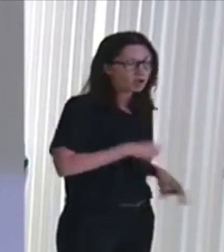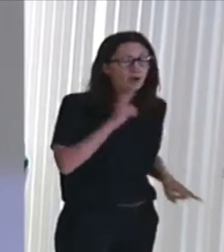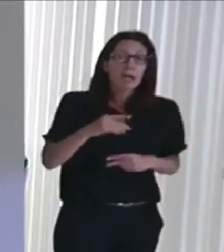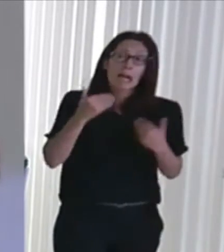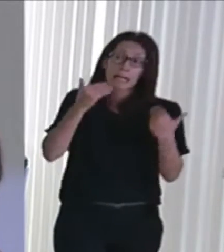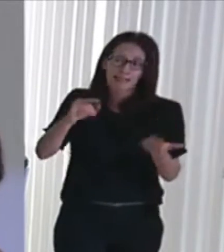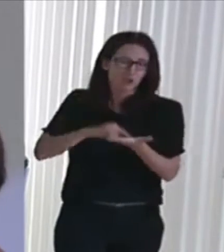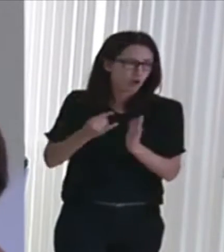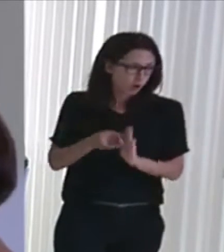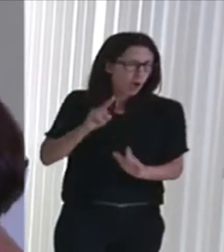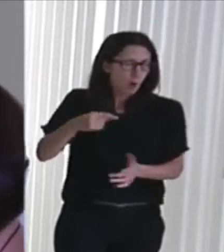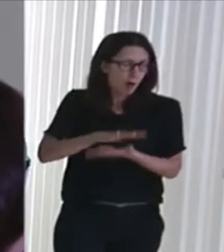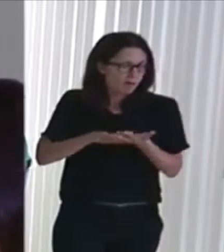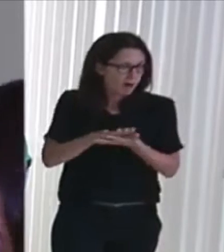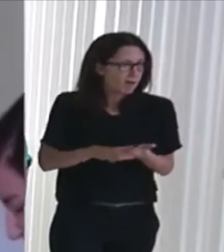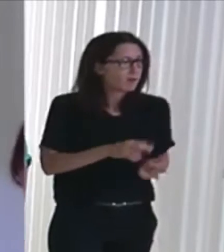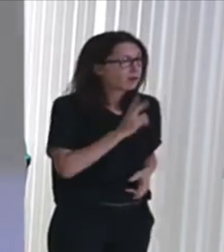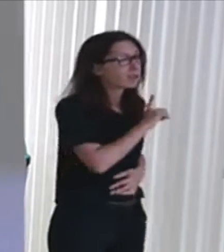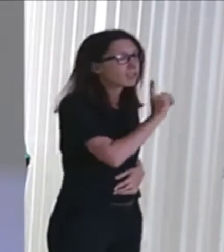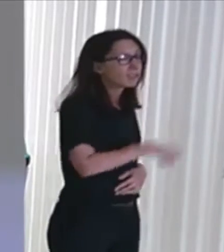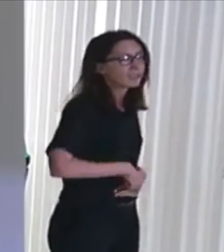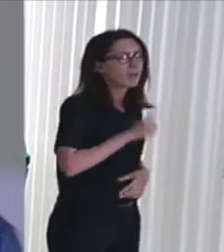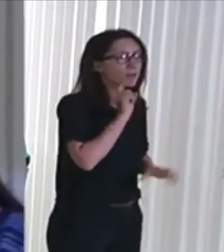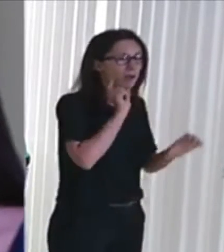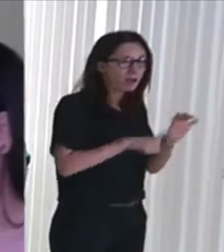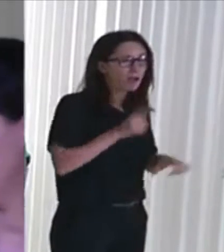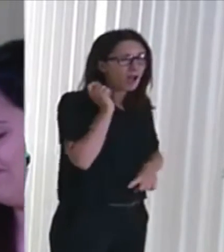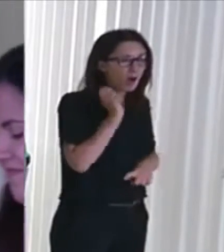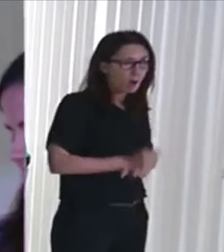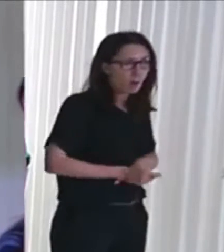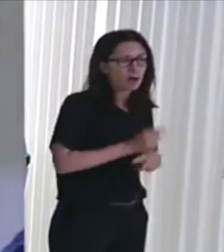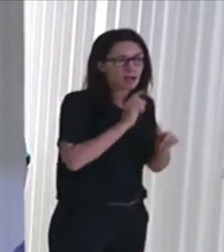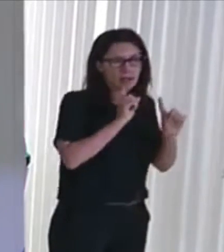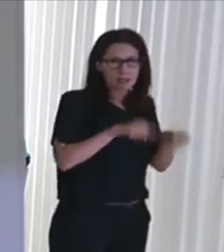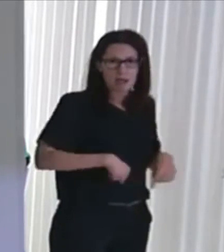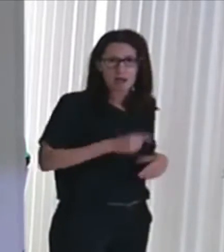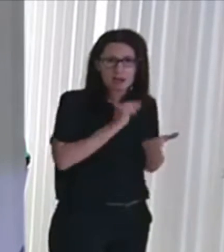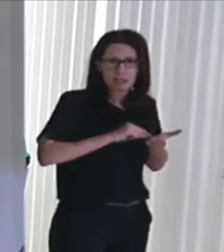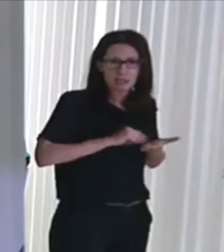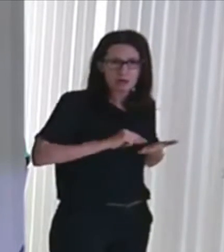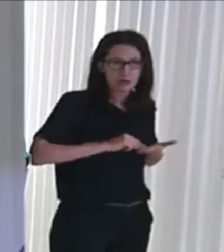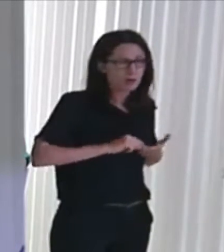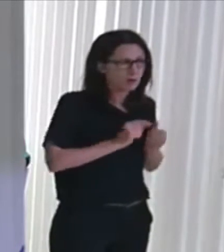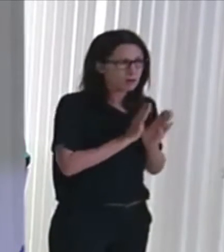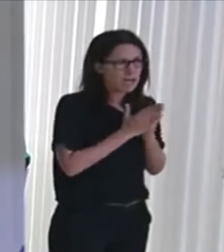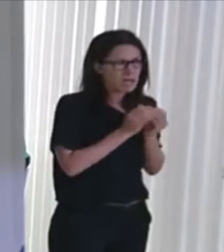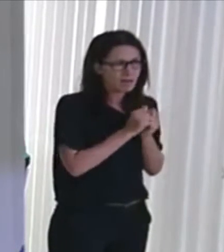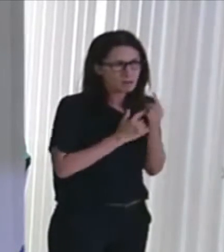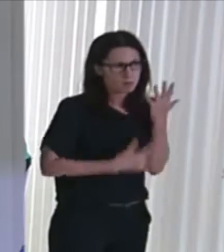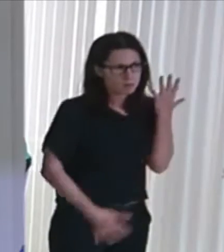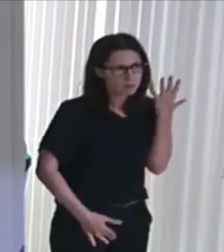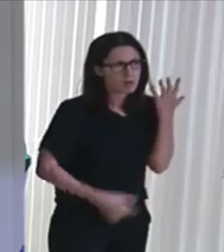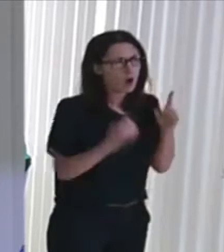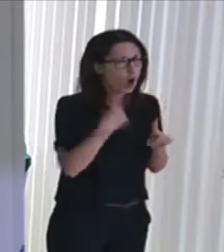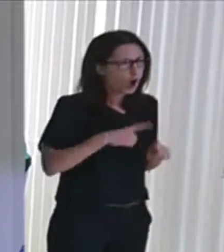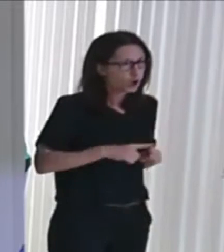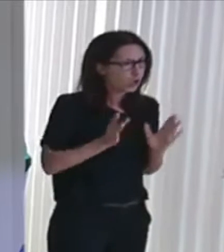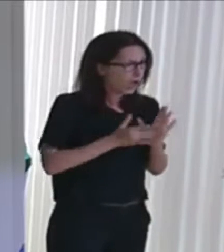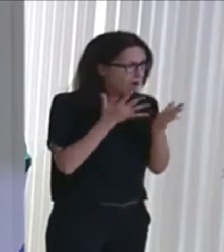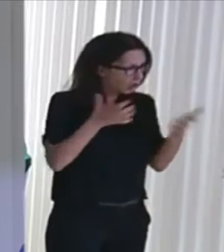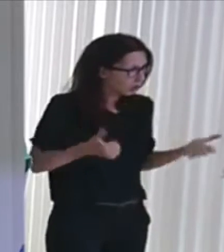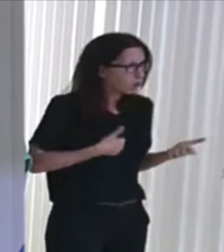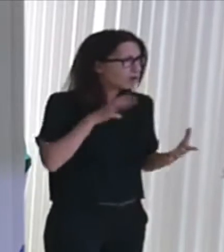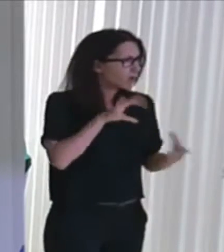¿no? Es juez de Startup Chile y Startup Perú, ha escrito un buen puñado de libros y artículos sobre emprendimientos